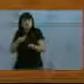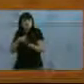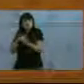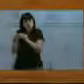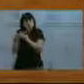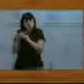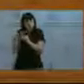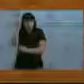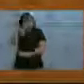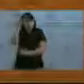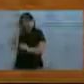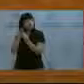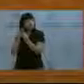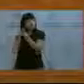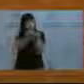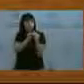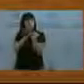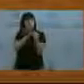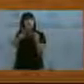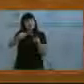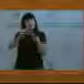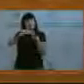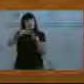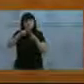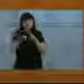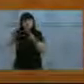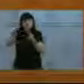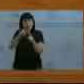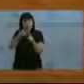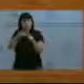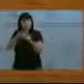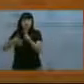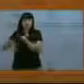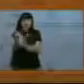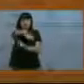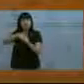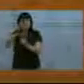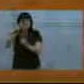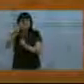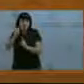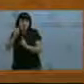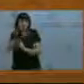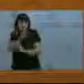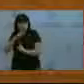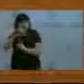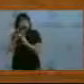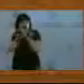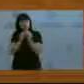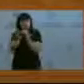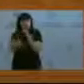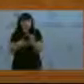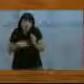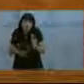incluso coincidir en las políticas a desarrollar para preservar el medio rural. No me quedo aquí. Permítanme